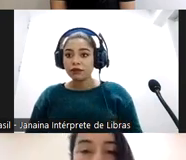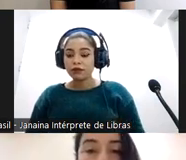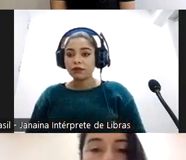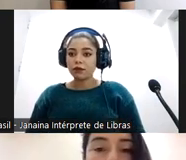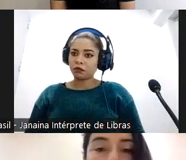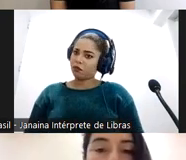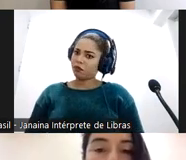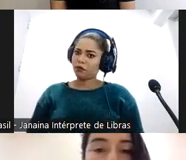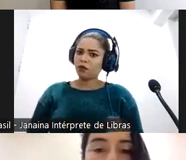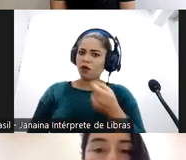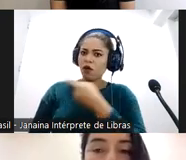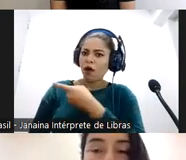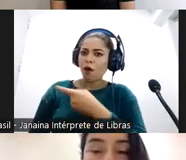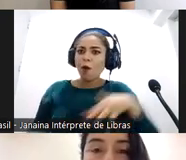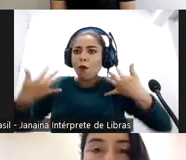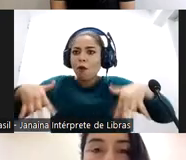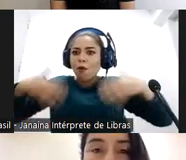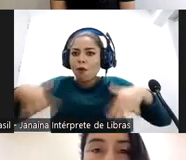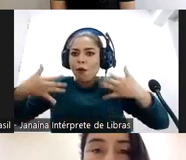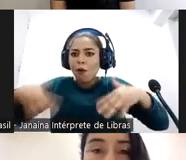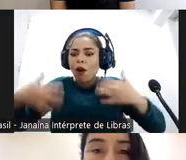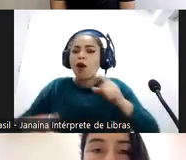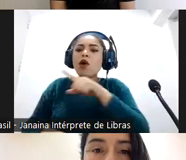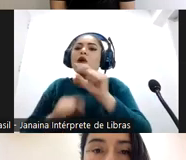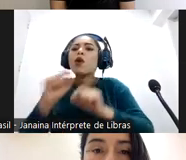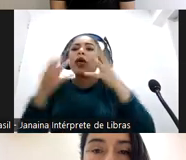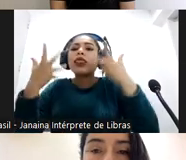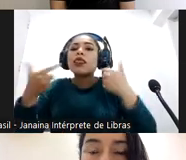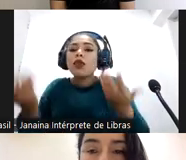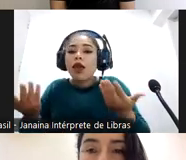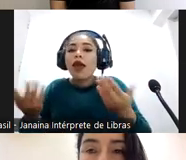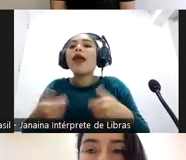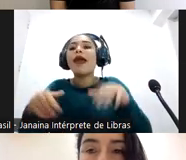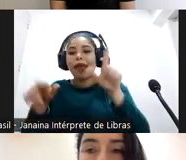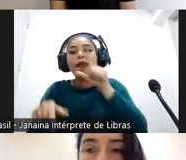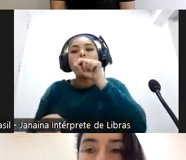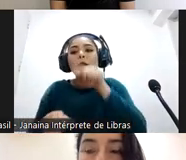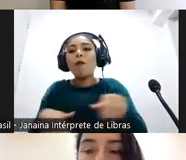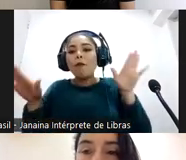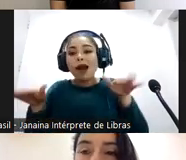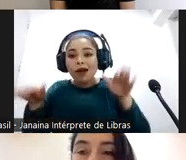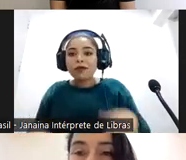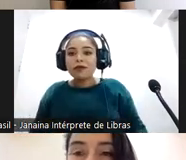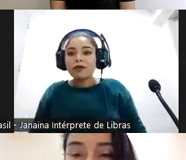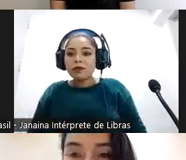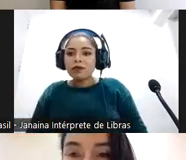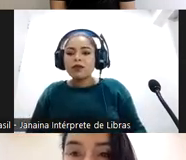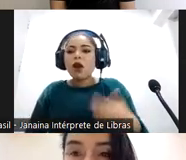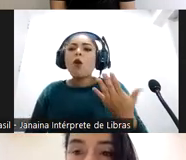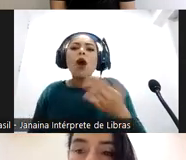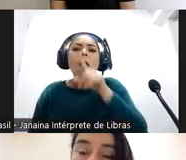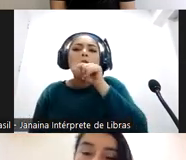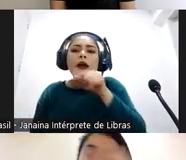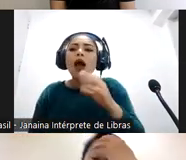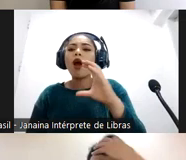¡Oh, guau! ¿Eso qué es? Es un ave. Es un cóndor. Y su